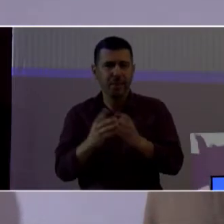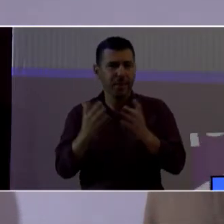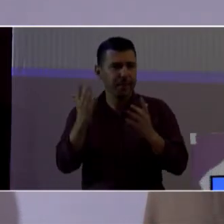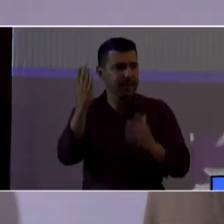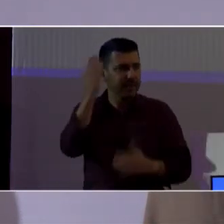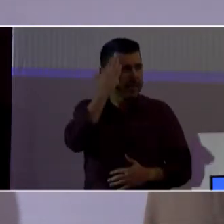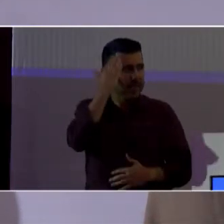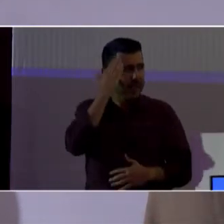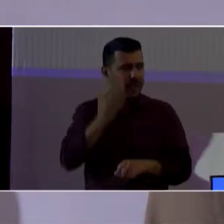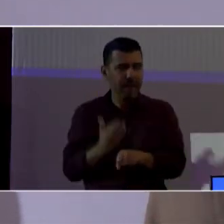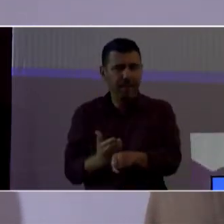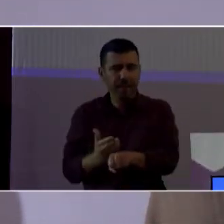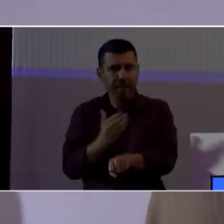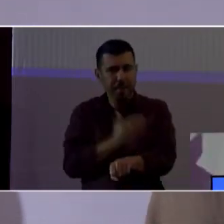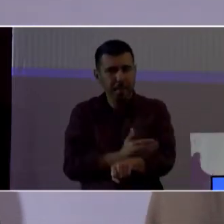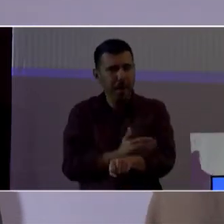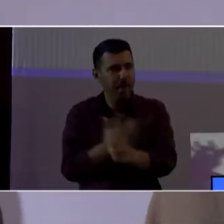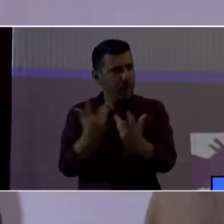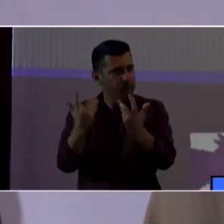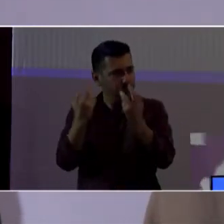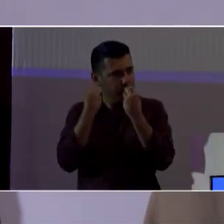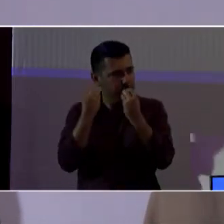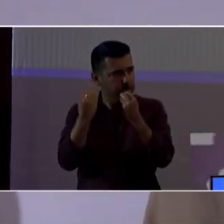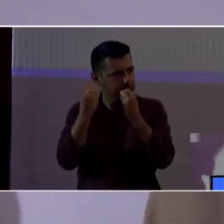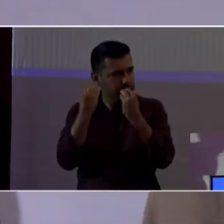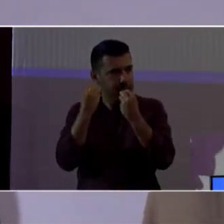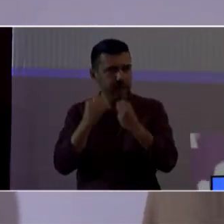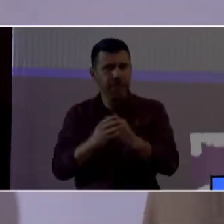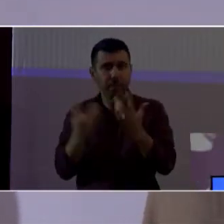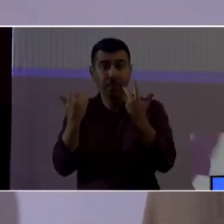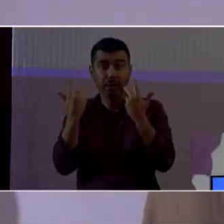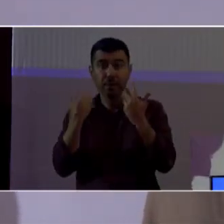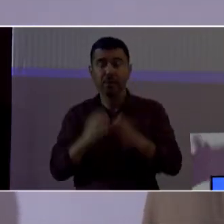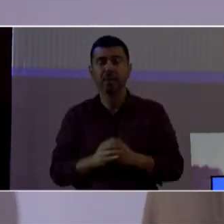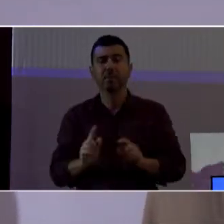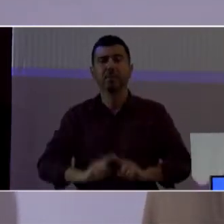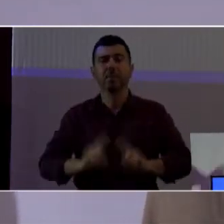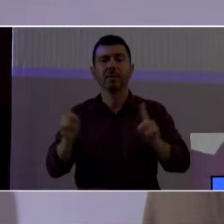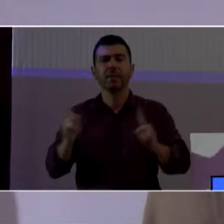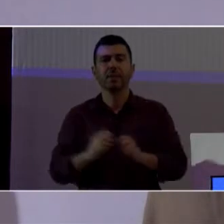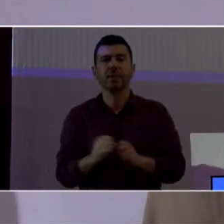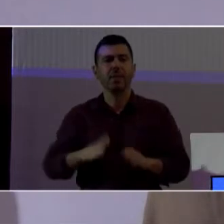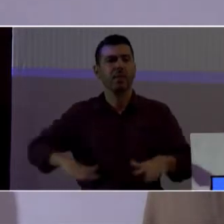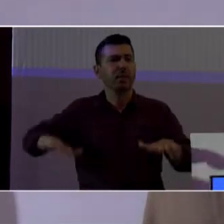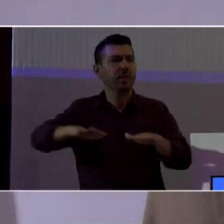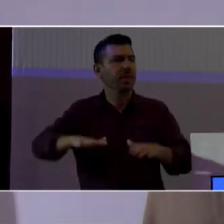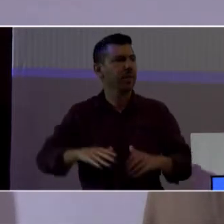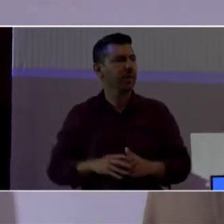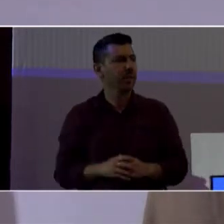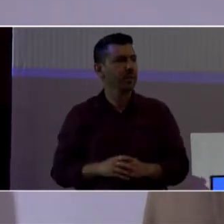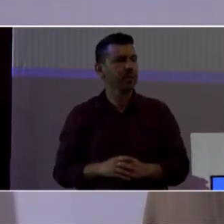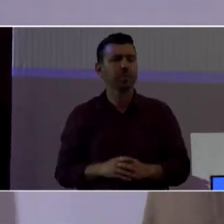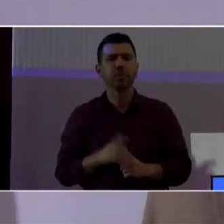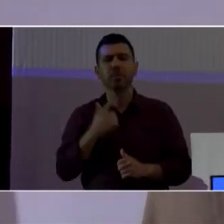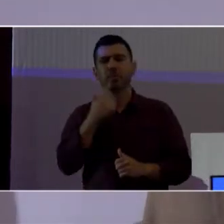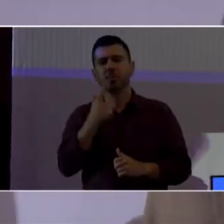Jan en esa parte, identificar cuáles son los territorios y las necesidades de esos territorios, como lo decía